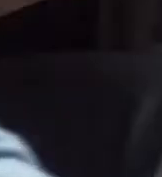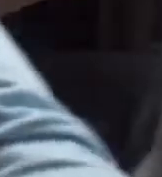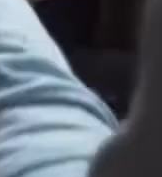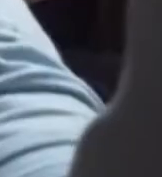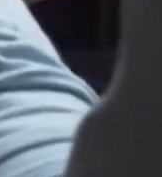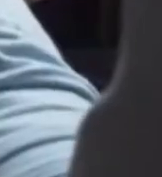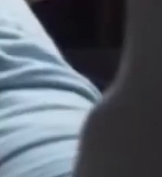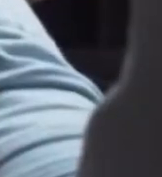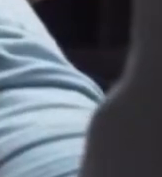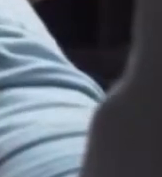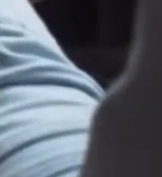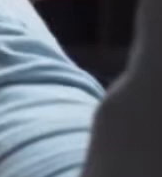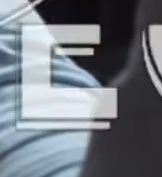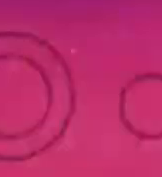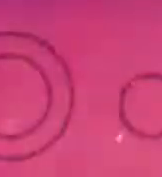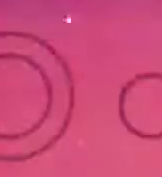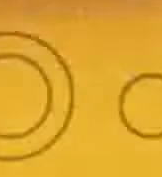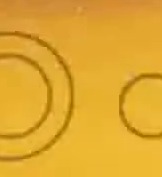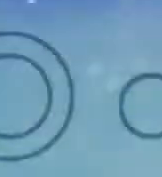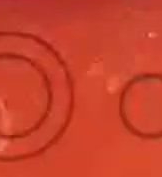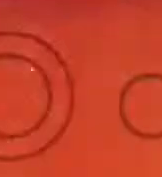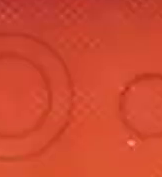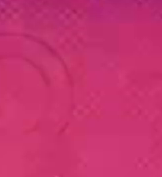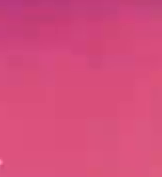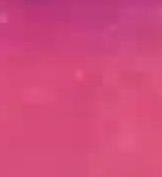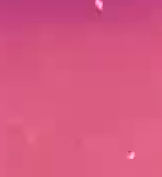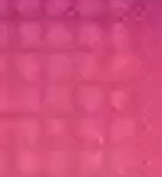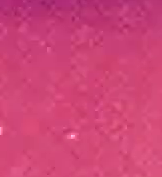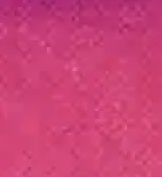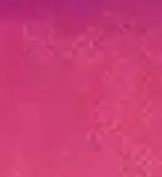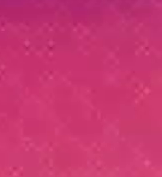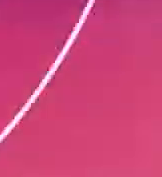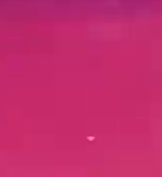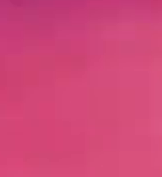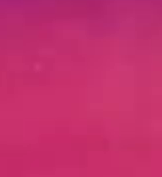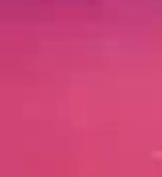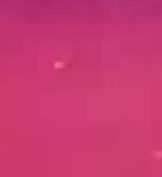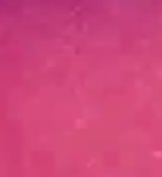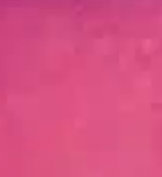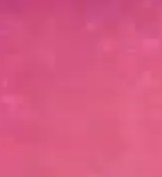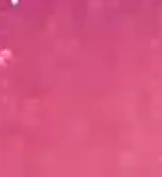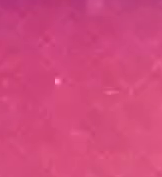vos? ¿Qué me tocás? ¿Qué me decís? ¿Qué me mirás vos? ¿Qué me tocás? ¿Qué me decís? ¿Qué me